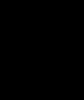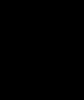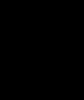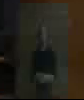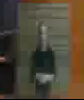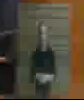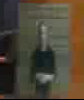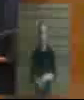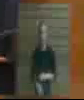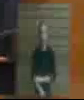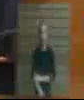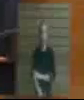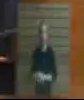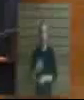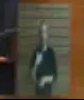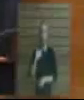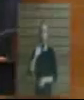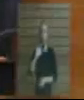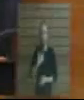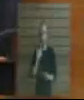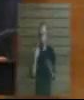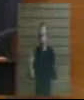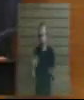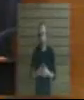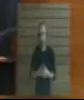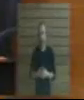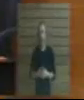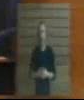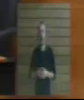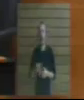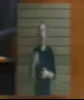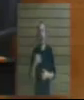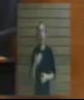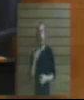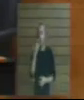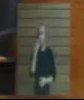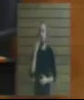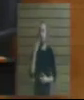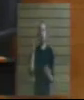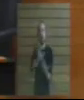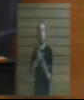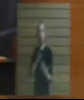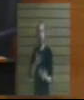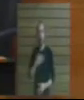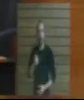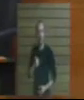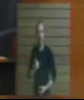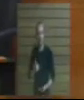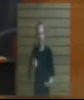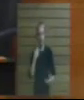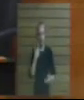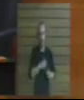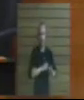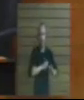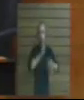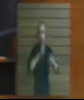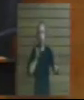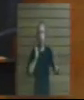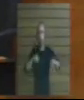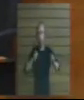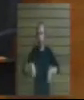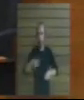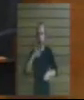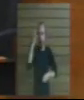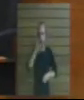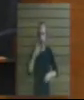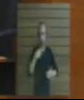gracias. Habla de plantar cara y valentía y... Mire, señora Barcos, actualizaciones en Navarra ha habido muchas, muchas actualizaciones